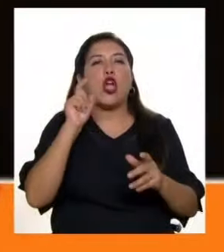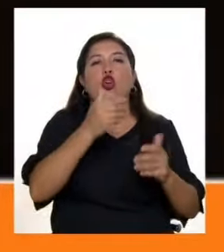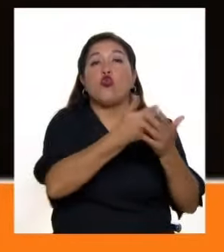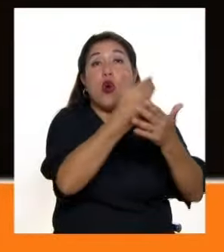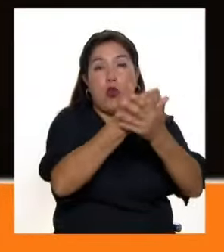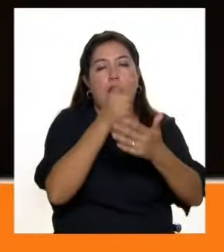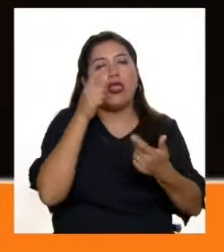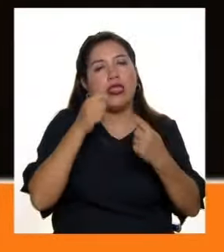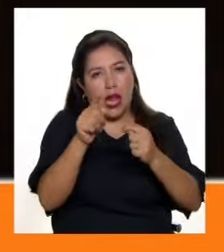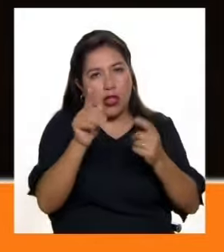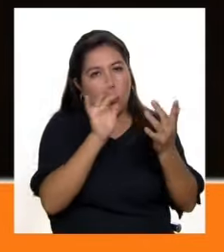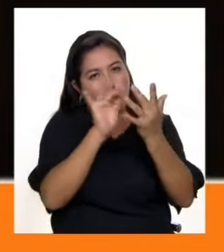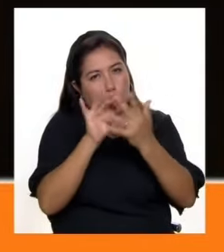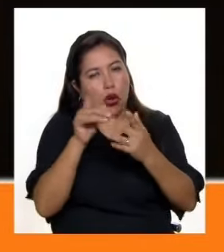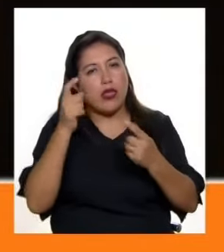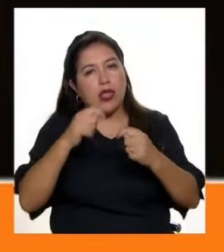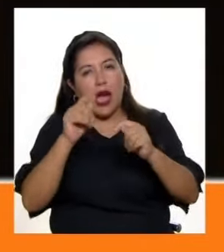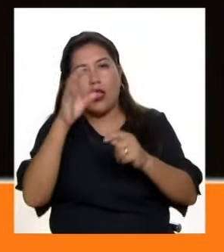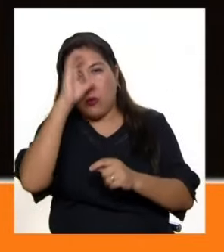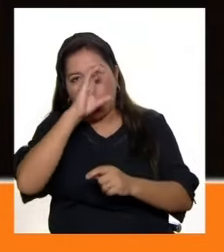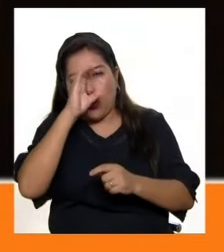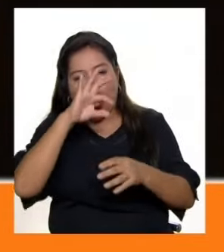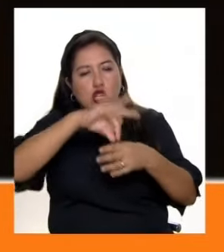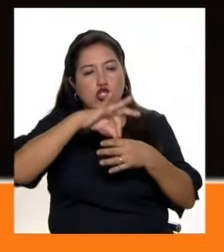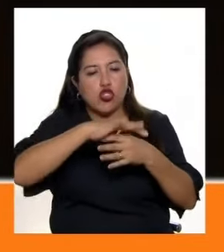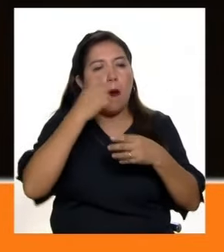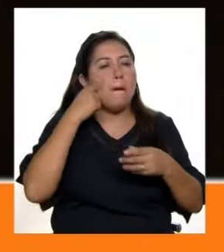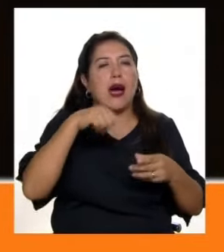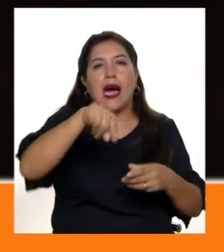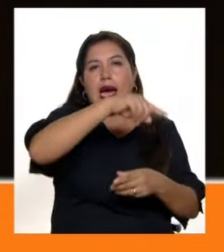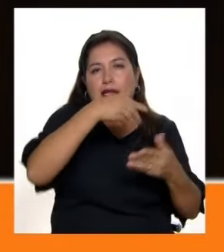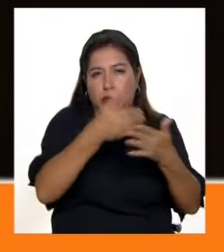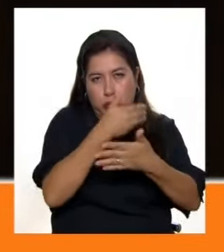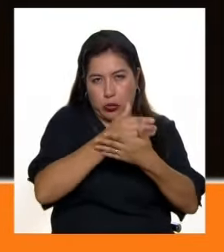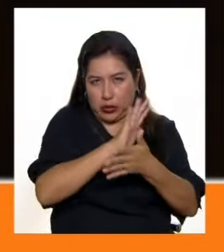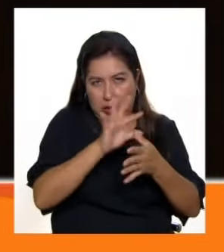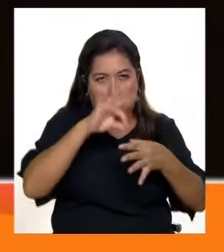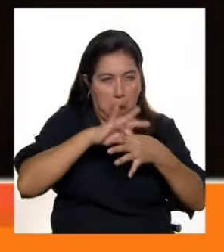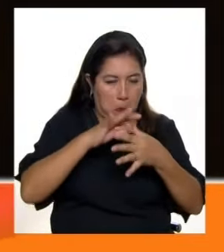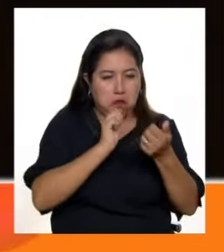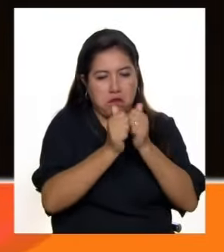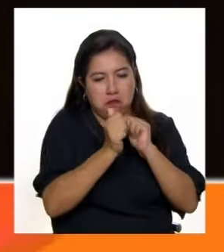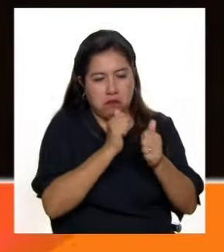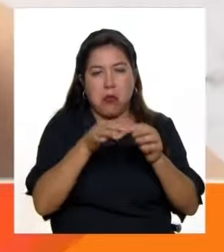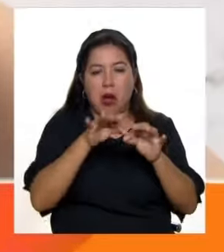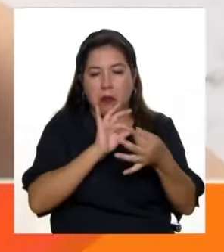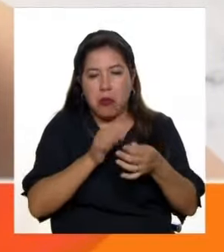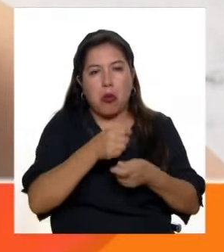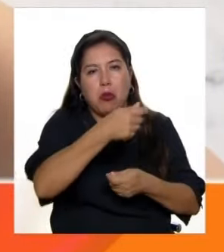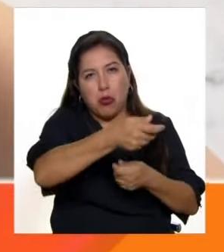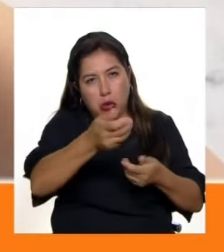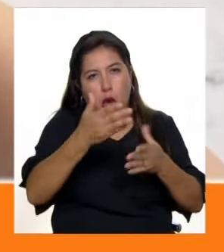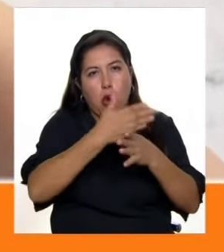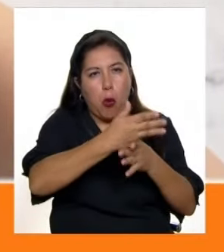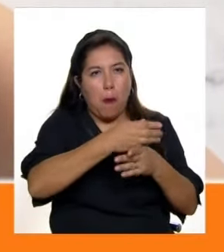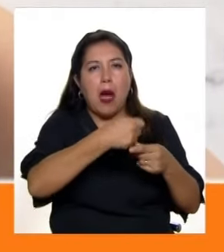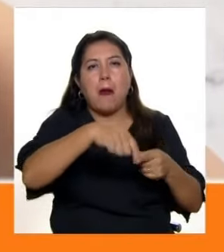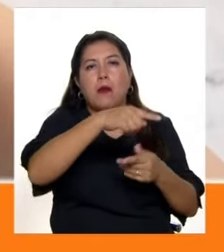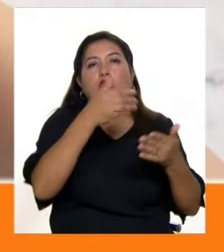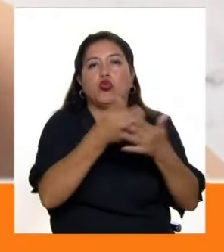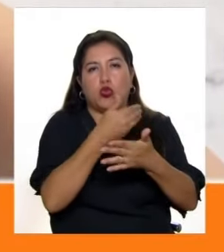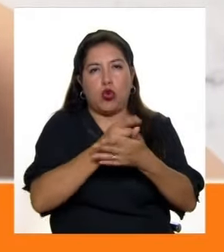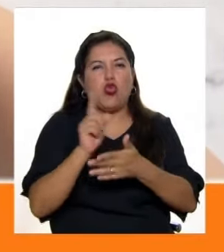y tratas de escoger o de sortear a los nuevos, ¿no? Y él funciona el clásico que ustedes conocen. Etiqueta, comparte, ¿no? Claro.